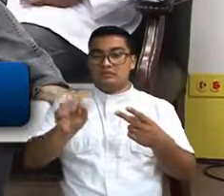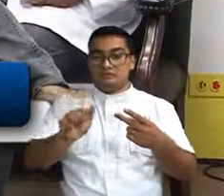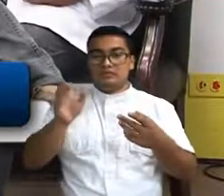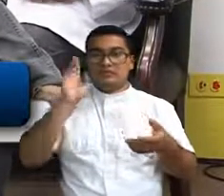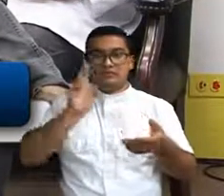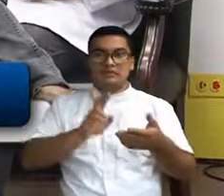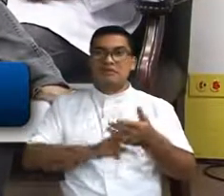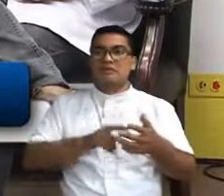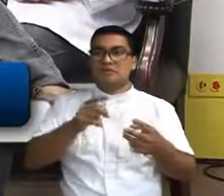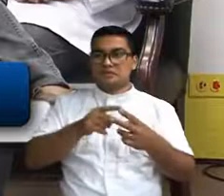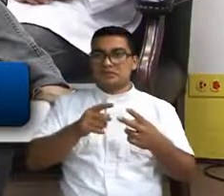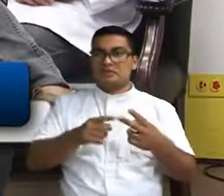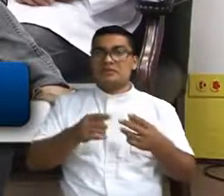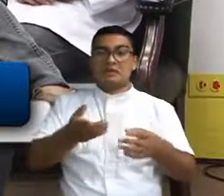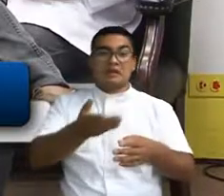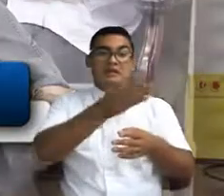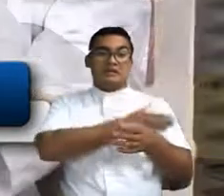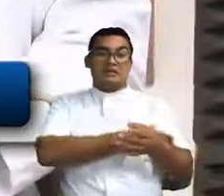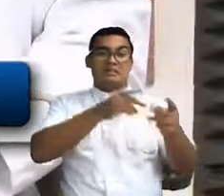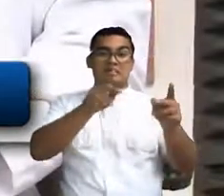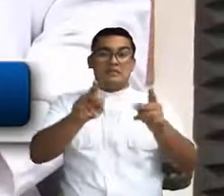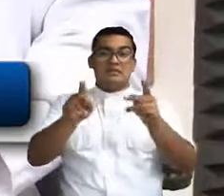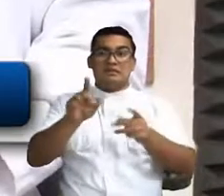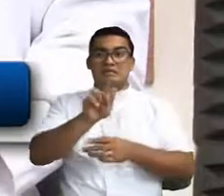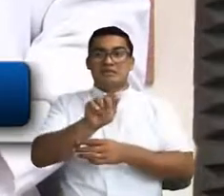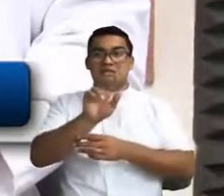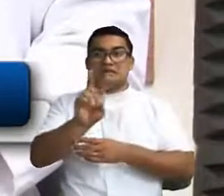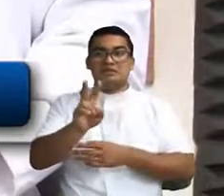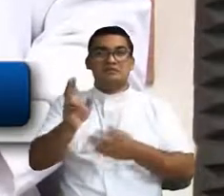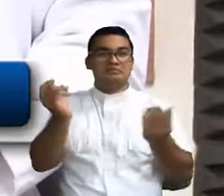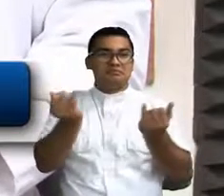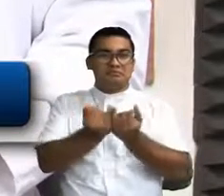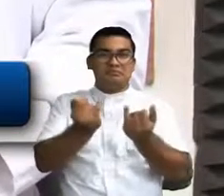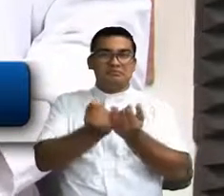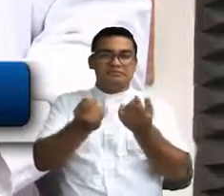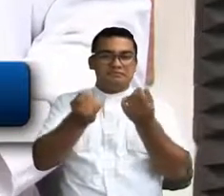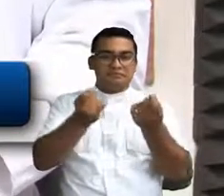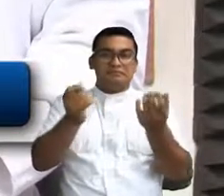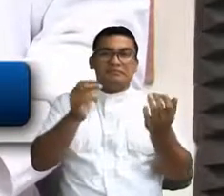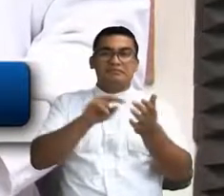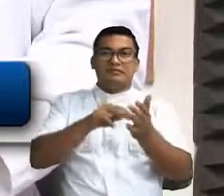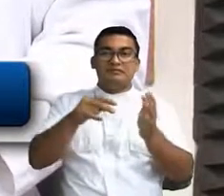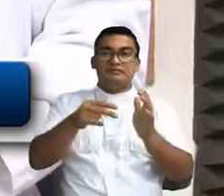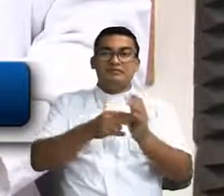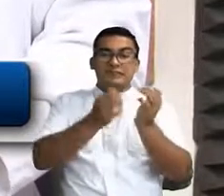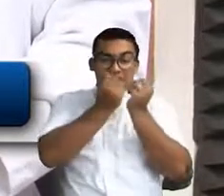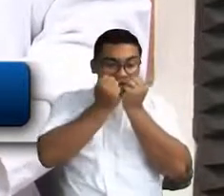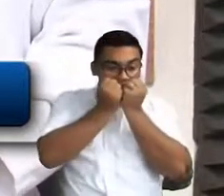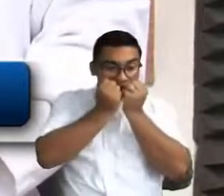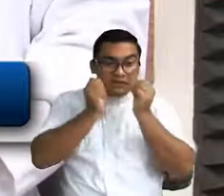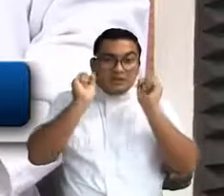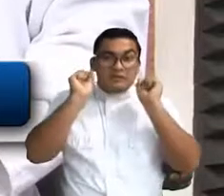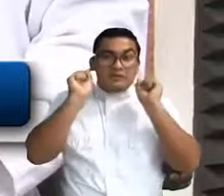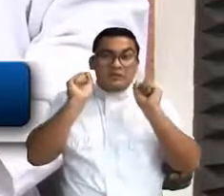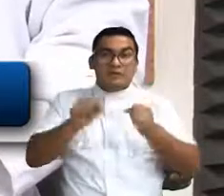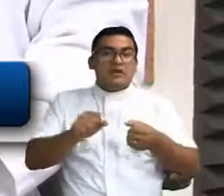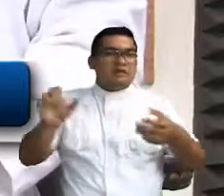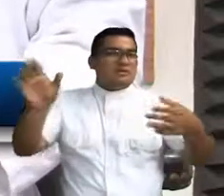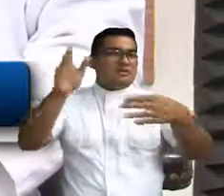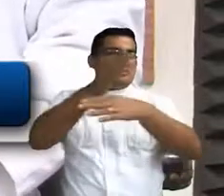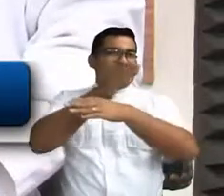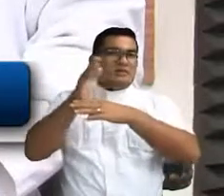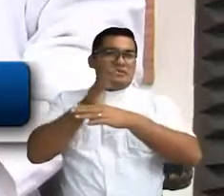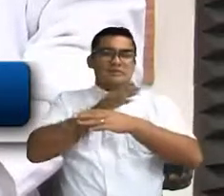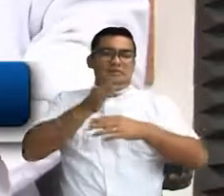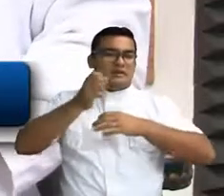que así también nuestros televidentes sepan un poco y manejen lo que significa el trastorno de ansiedad, se nos puede dar en todos los tipos